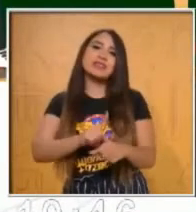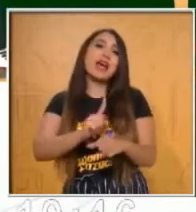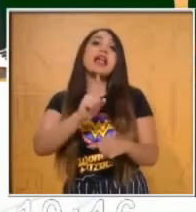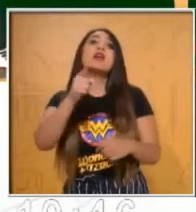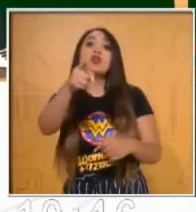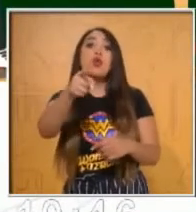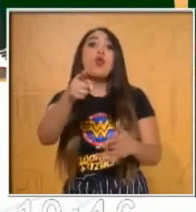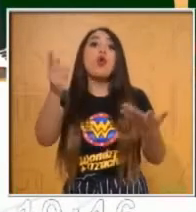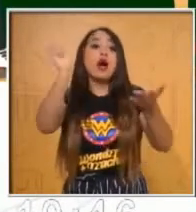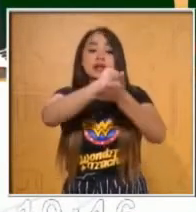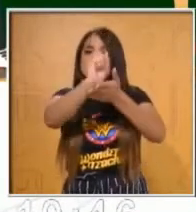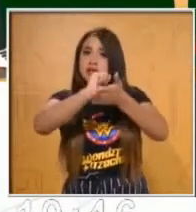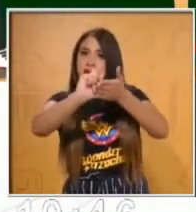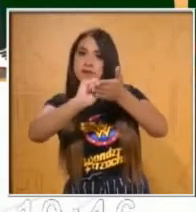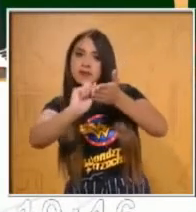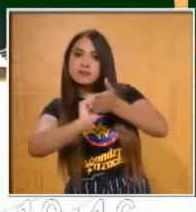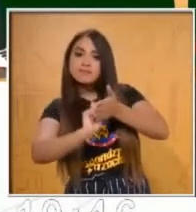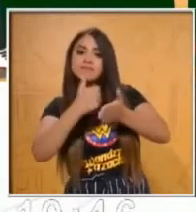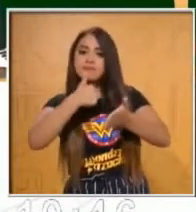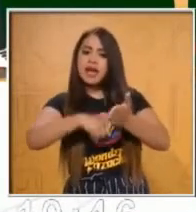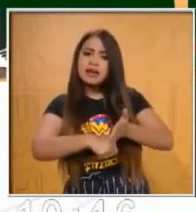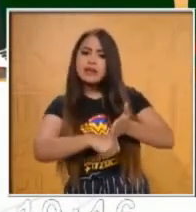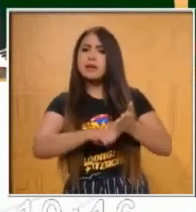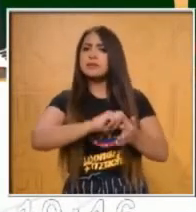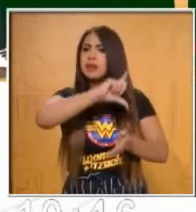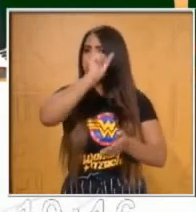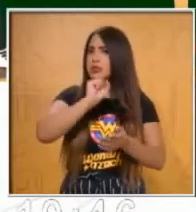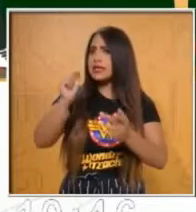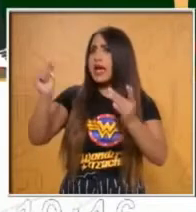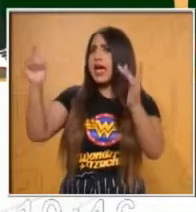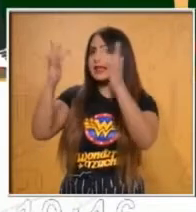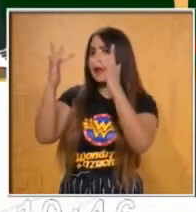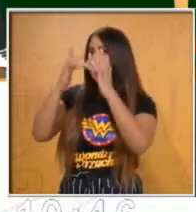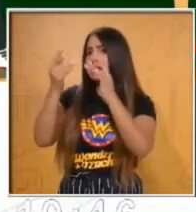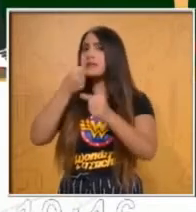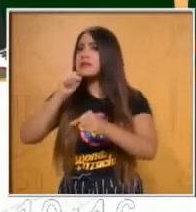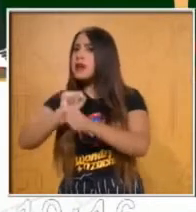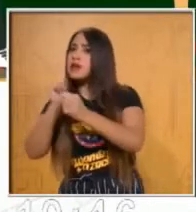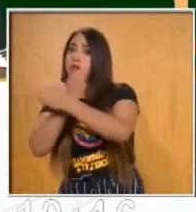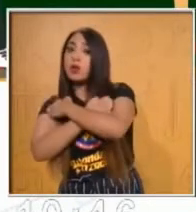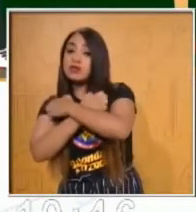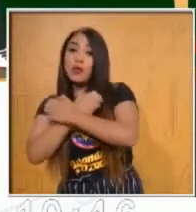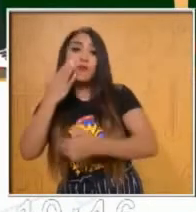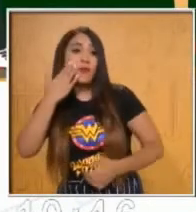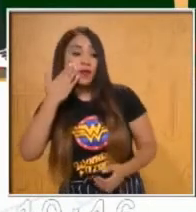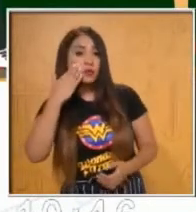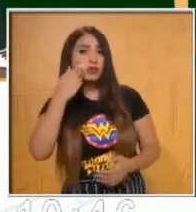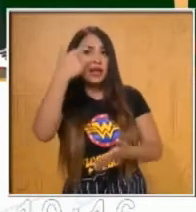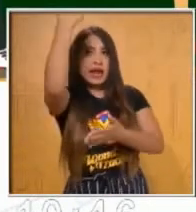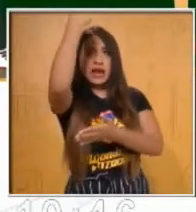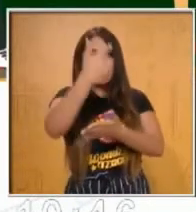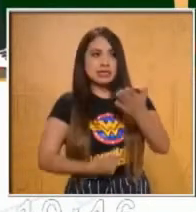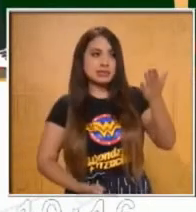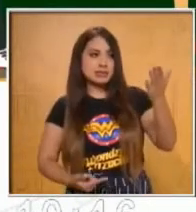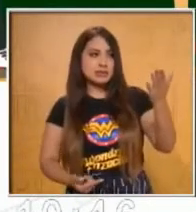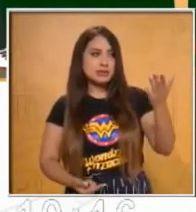vas a la página de Secretaría de Educación, entras ahí a la liga de la carta y te van a salir la lista de correos si estás del correo de